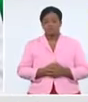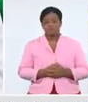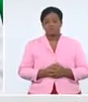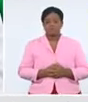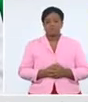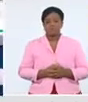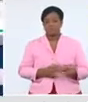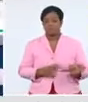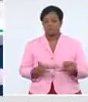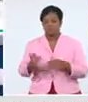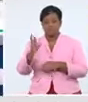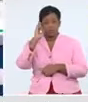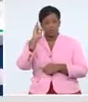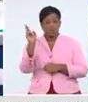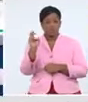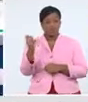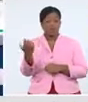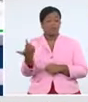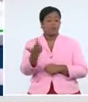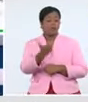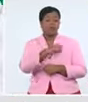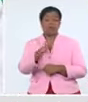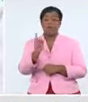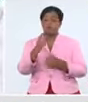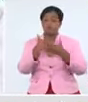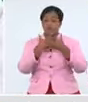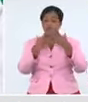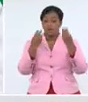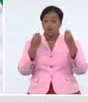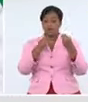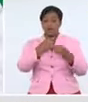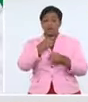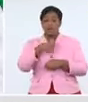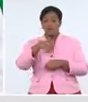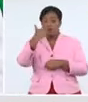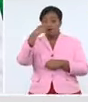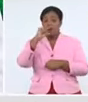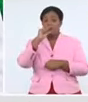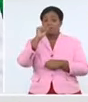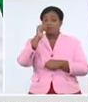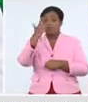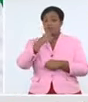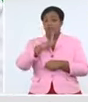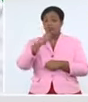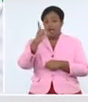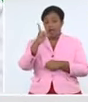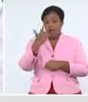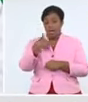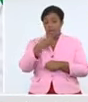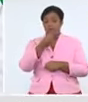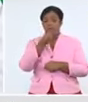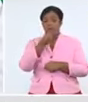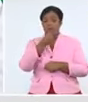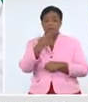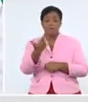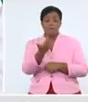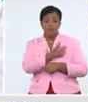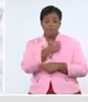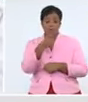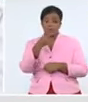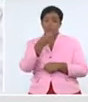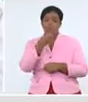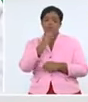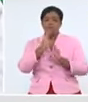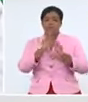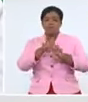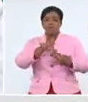se pierde. En el caso de Abdala, nosotros tenemos hasta 26 días para administrar la dosis que sigue.